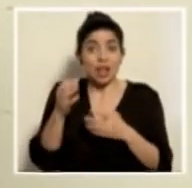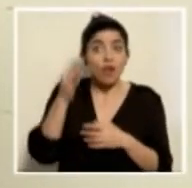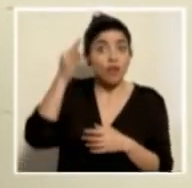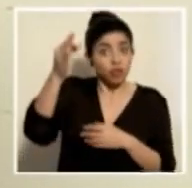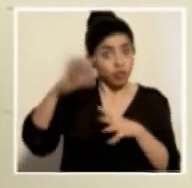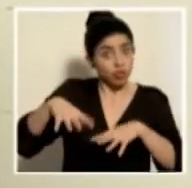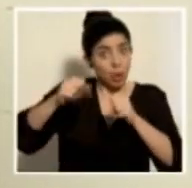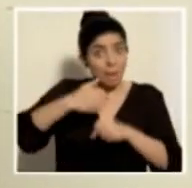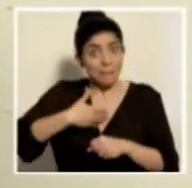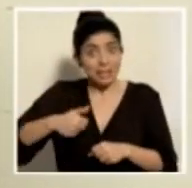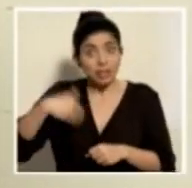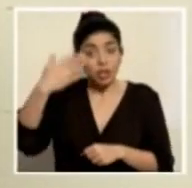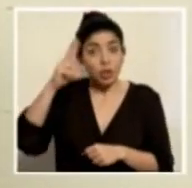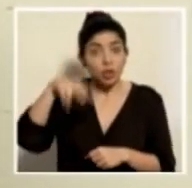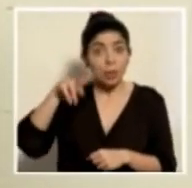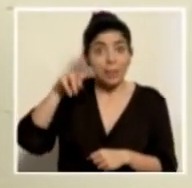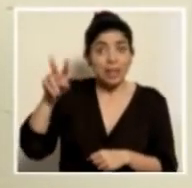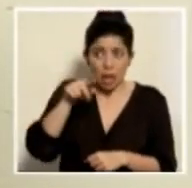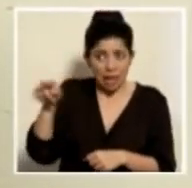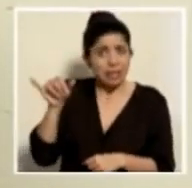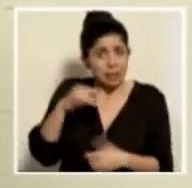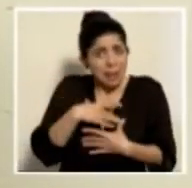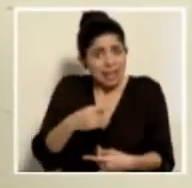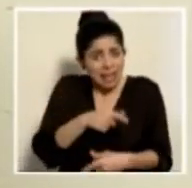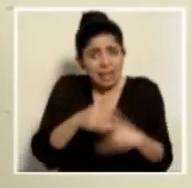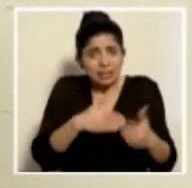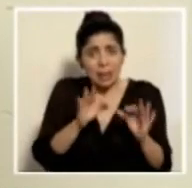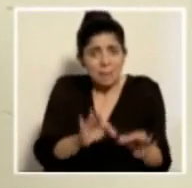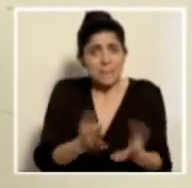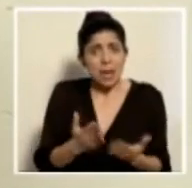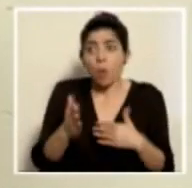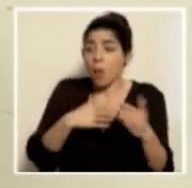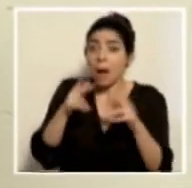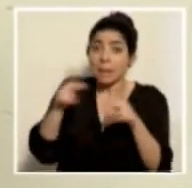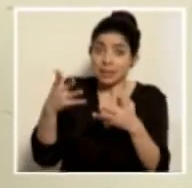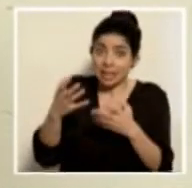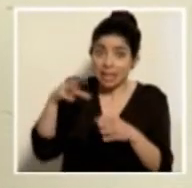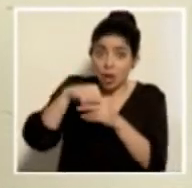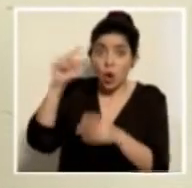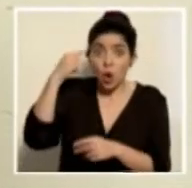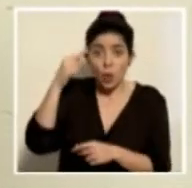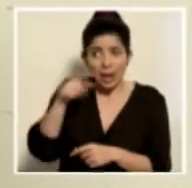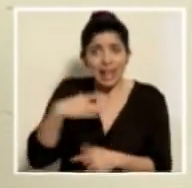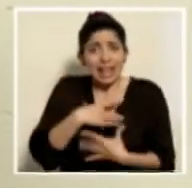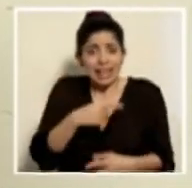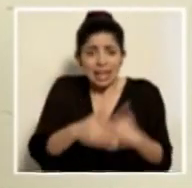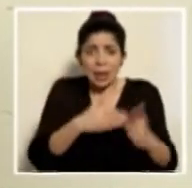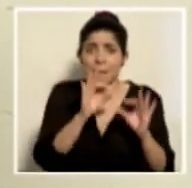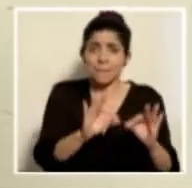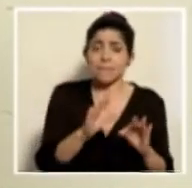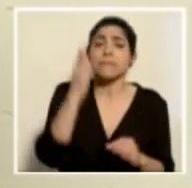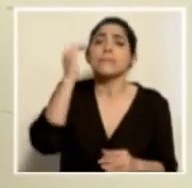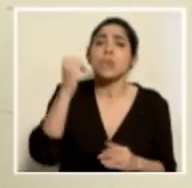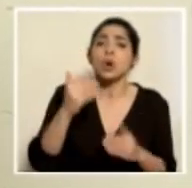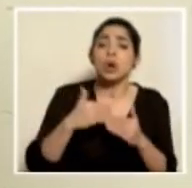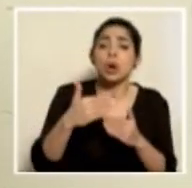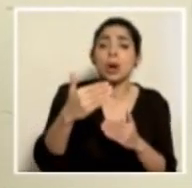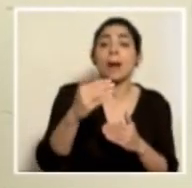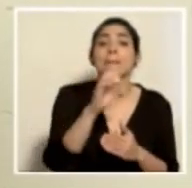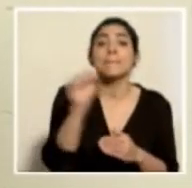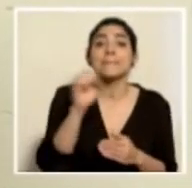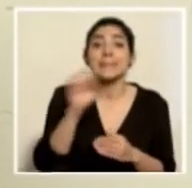eventualmente después del 2022. De todas las personas que tengan vocación de gobierno, porque lo que hagamos en los próximos